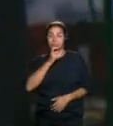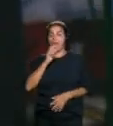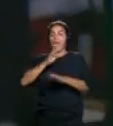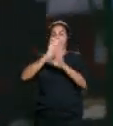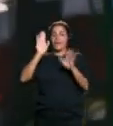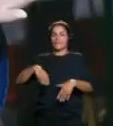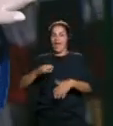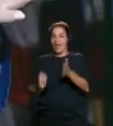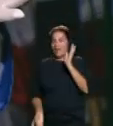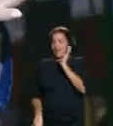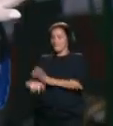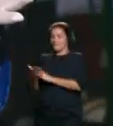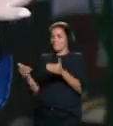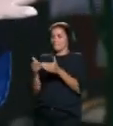nacimiento...